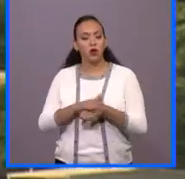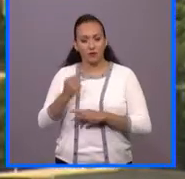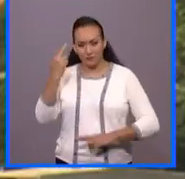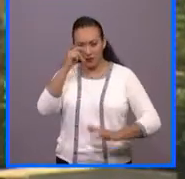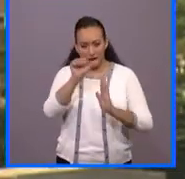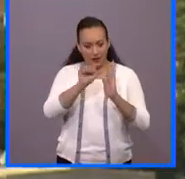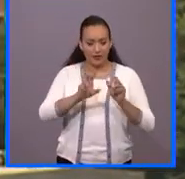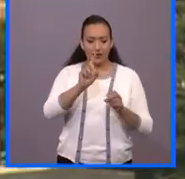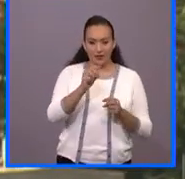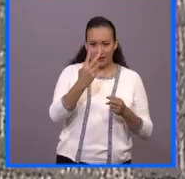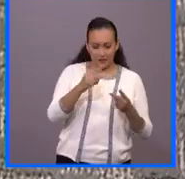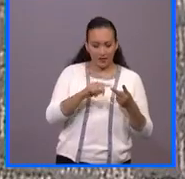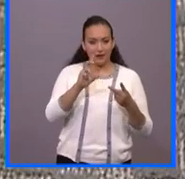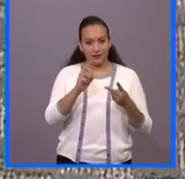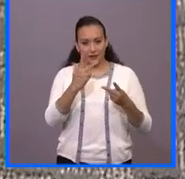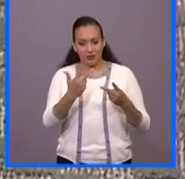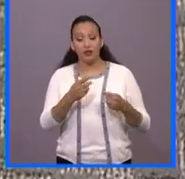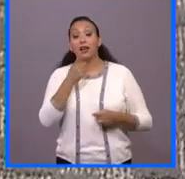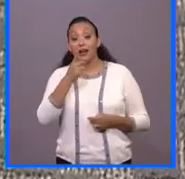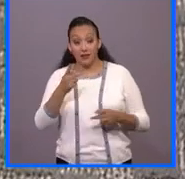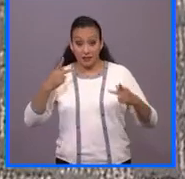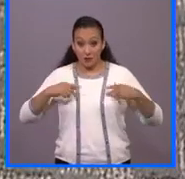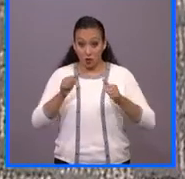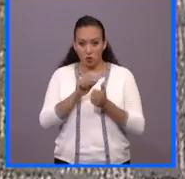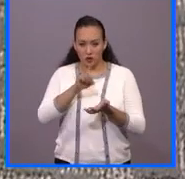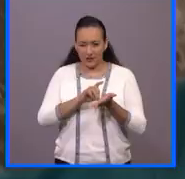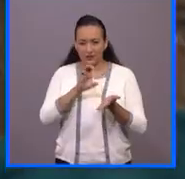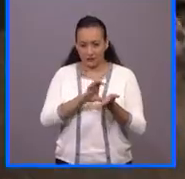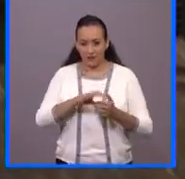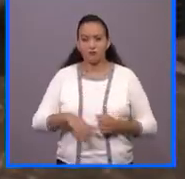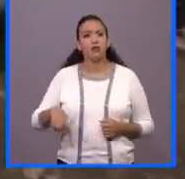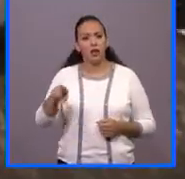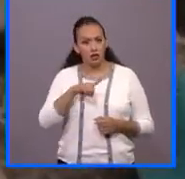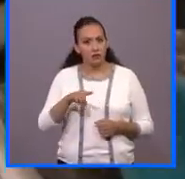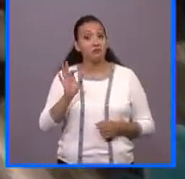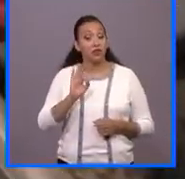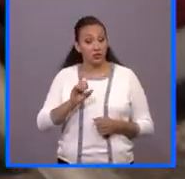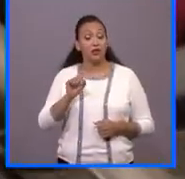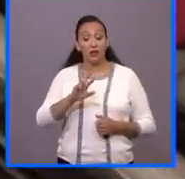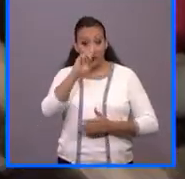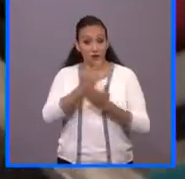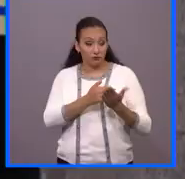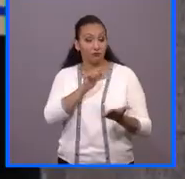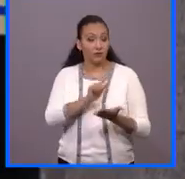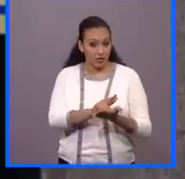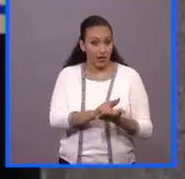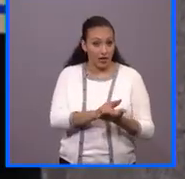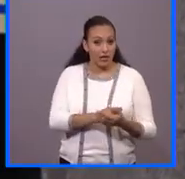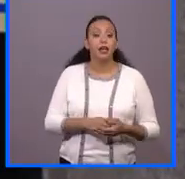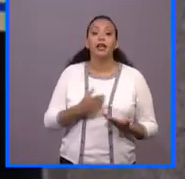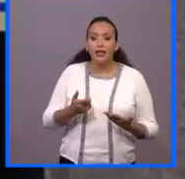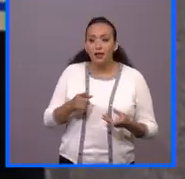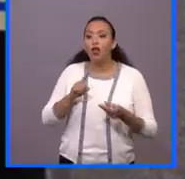los artículos 33 y 38 que establecían que personas con discapacidad pueden tener carácter de infractoras y disponían los lugares